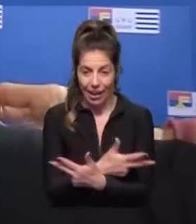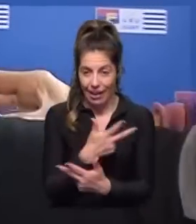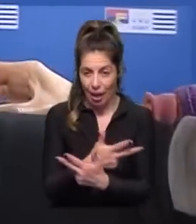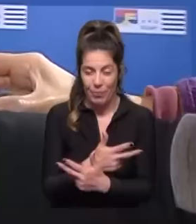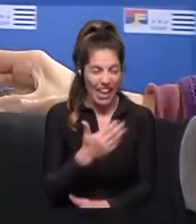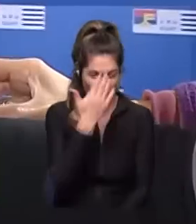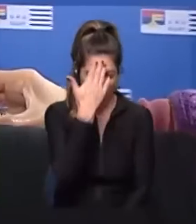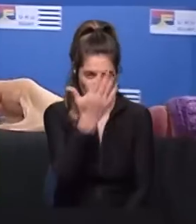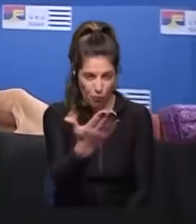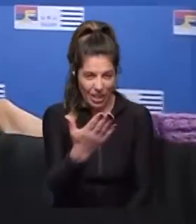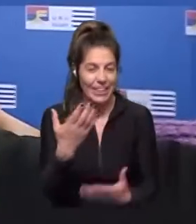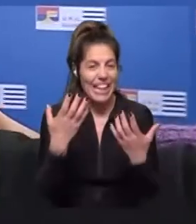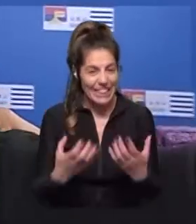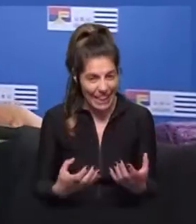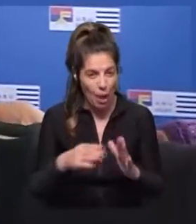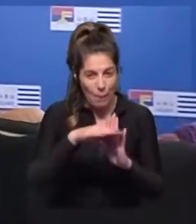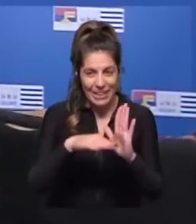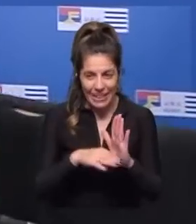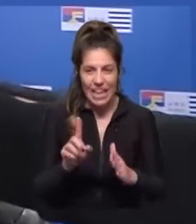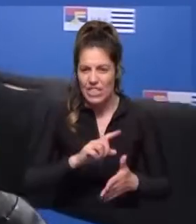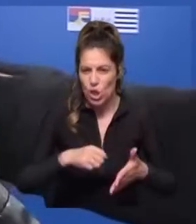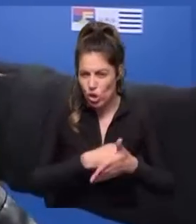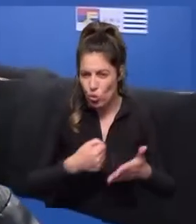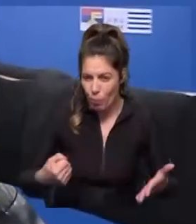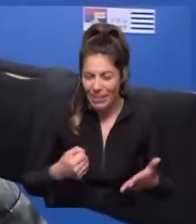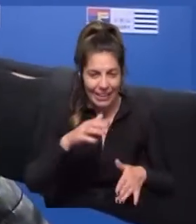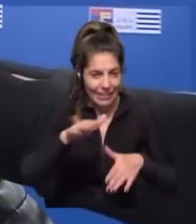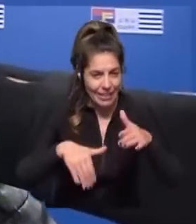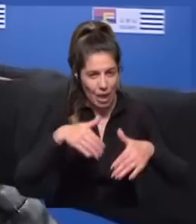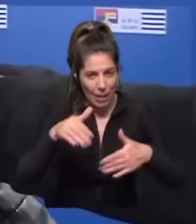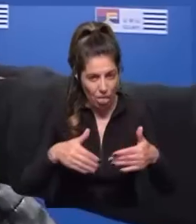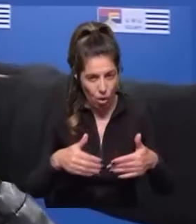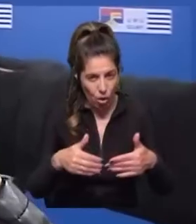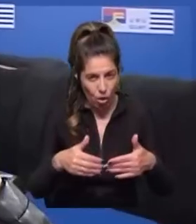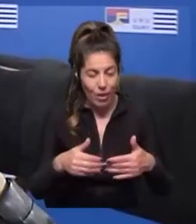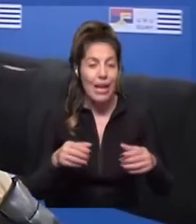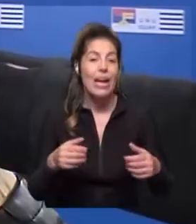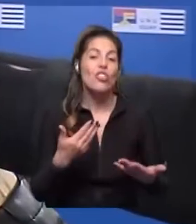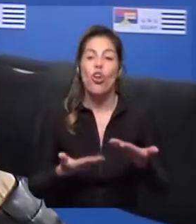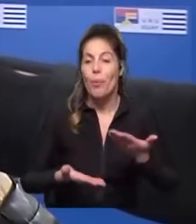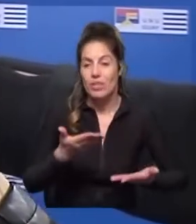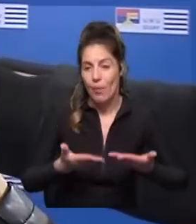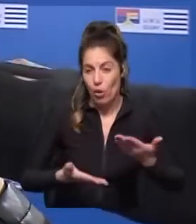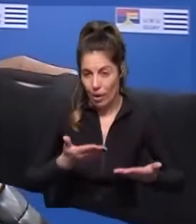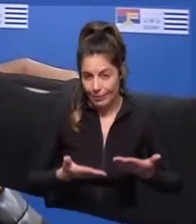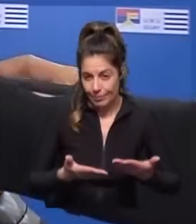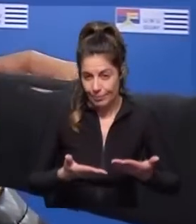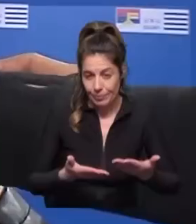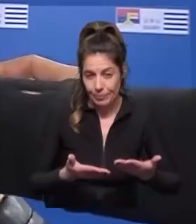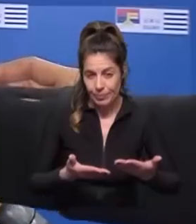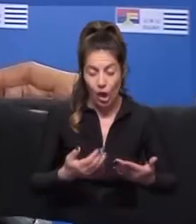pretende llevar alguna medida si no se suspende esta licitación eso lo vamos a evaluar verdad